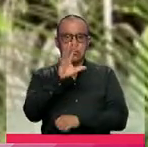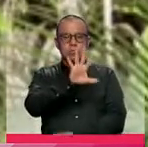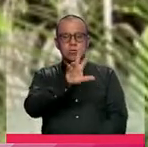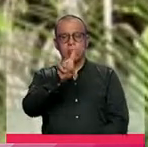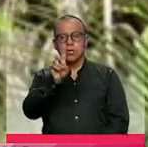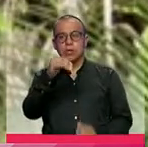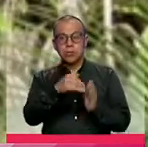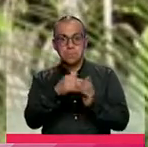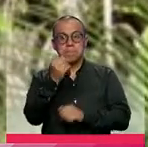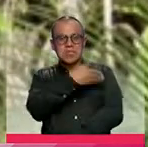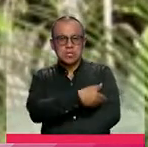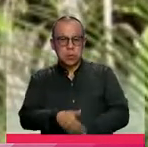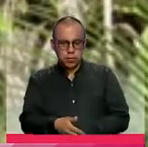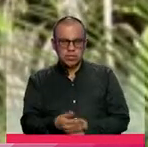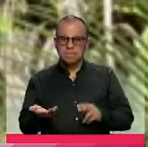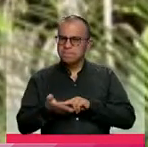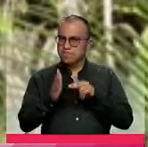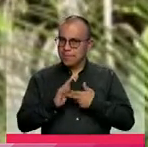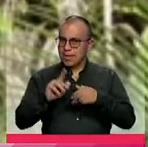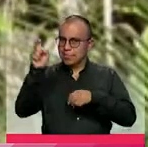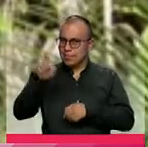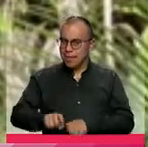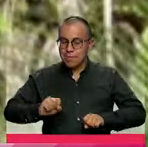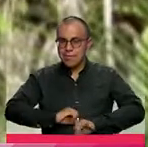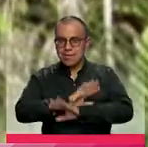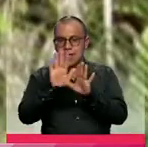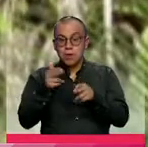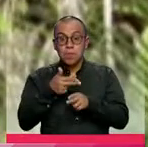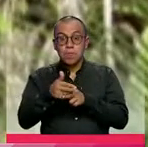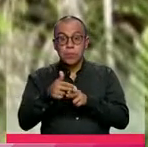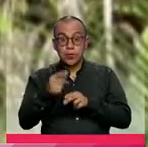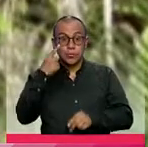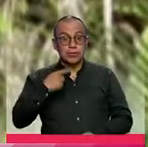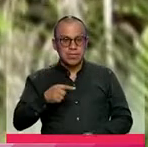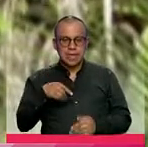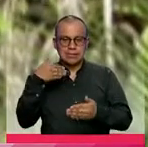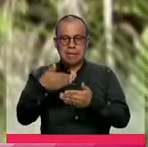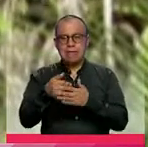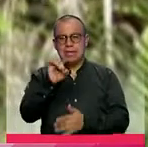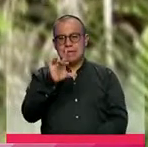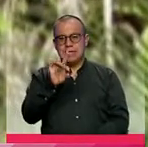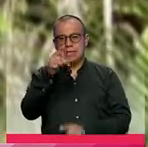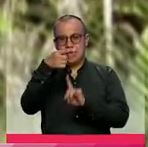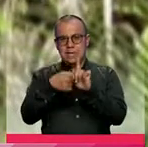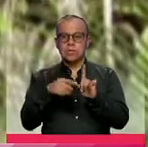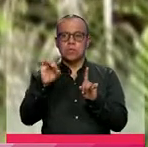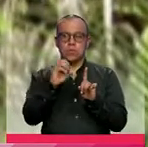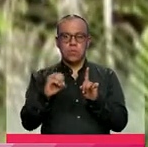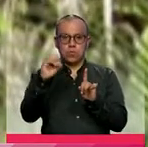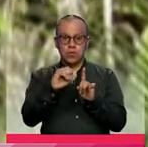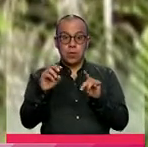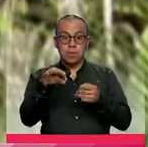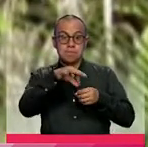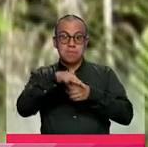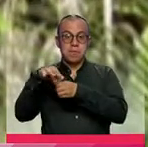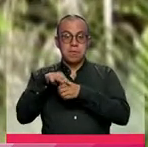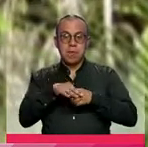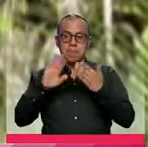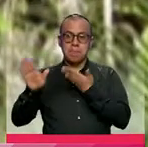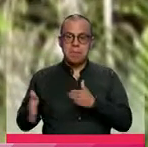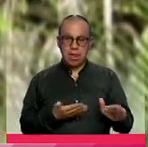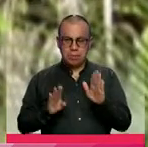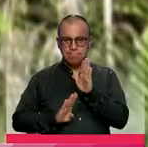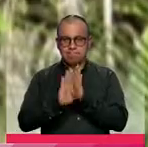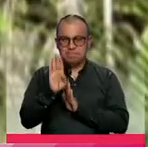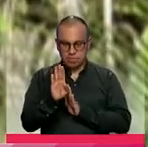52 mil millones de pesos. Esto deberá quedar definido en los próximos días, máximo el 15 de octubre, en las votaciones de los planes de desarrollo